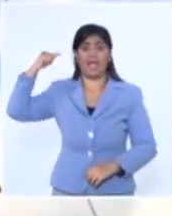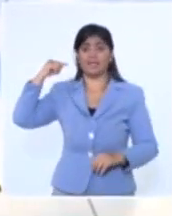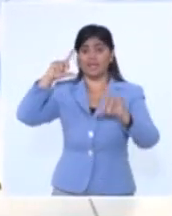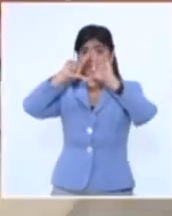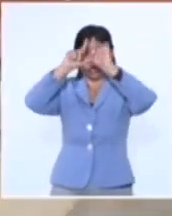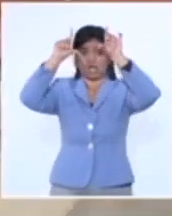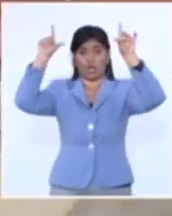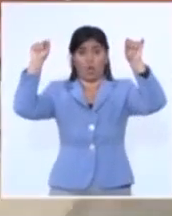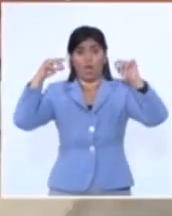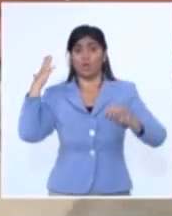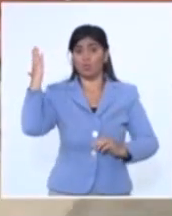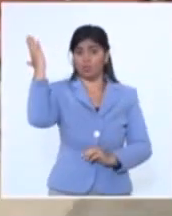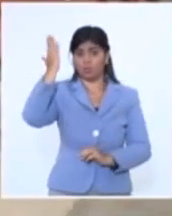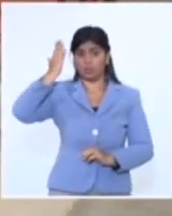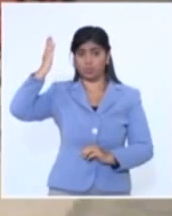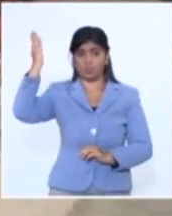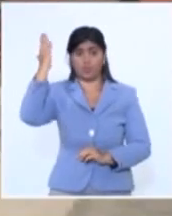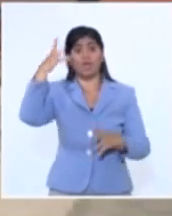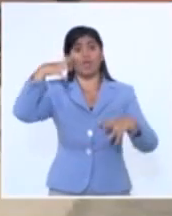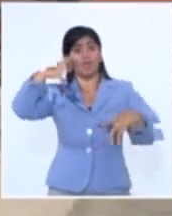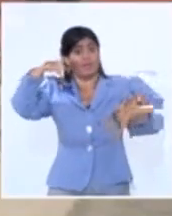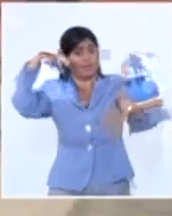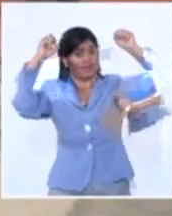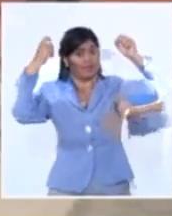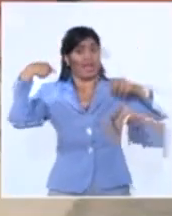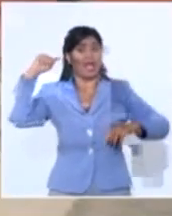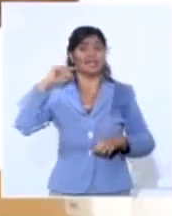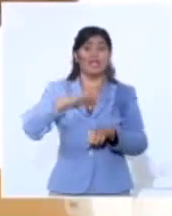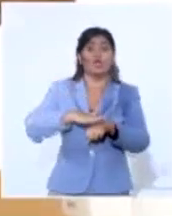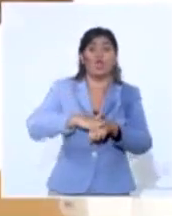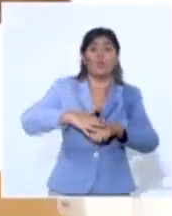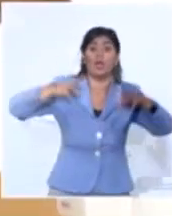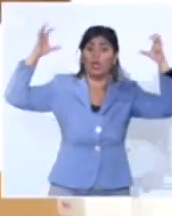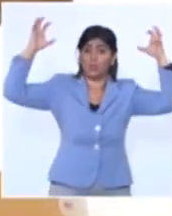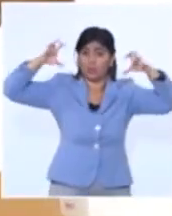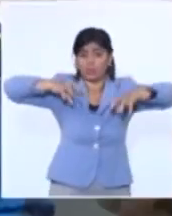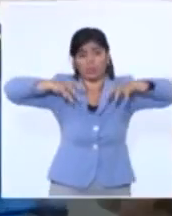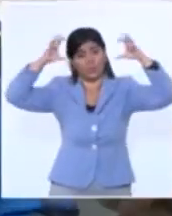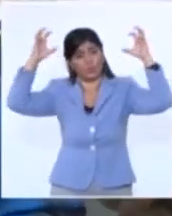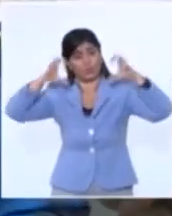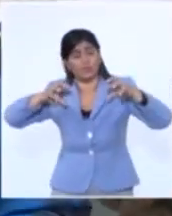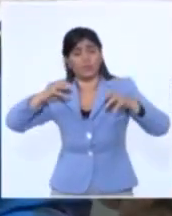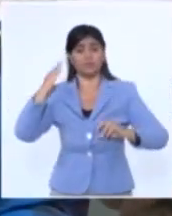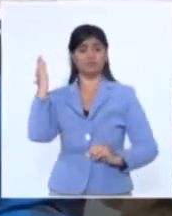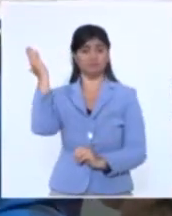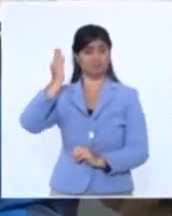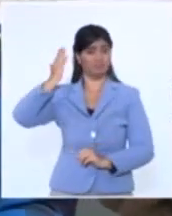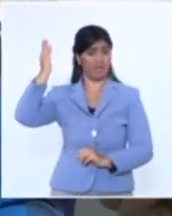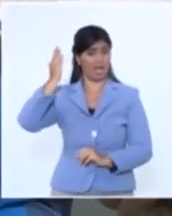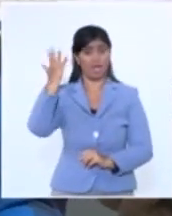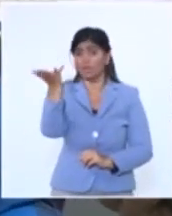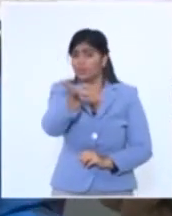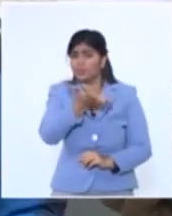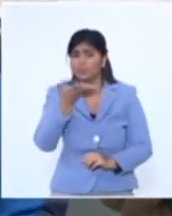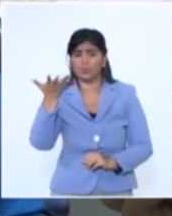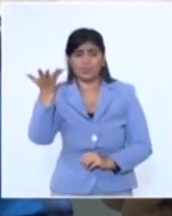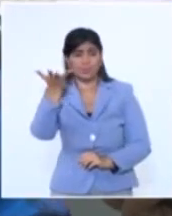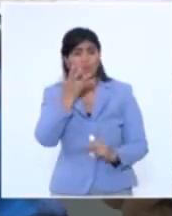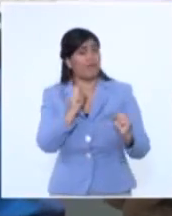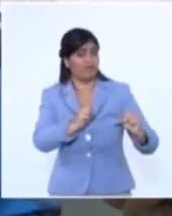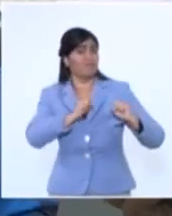alguna manera afectaciones al servicio en la red de distribución, que trae como consecuencia con un nivel de afectación, pero por déficit